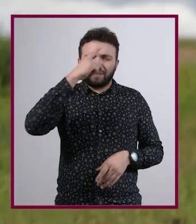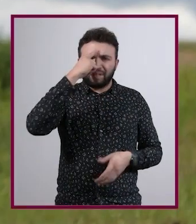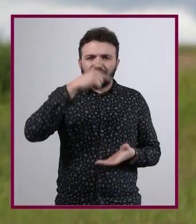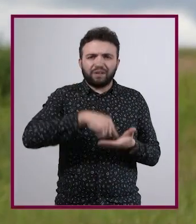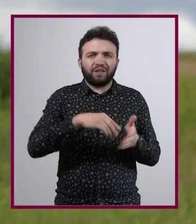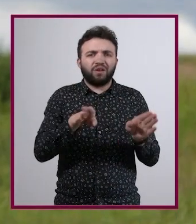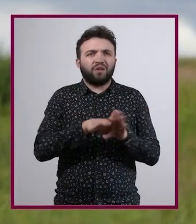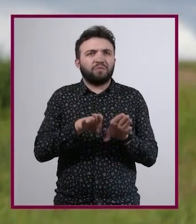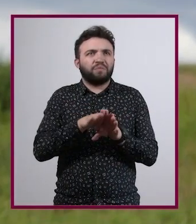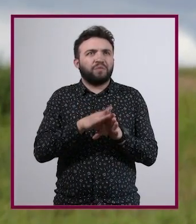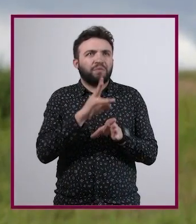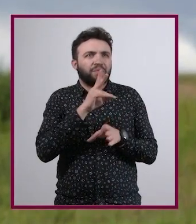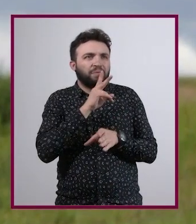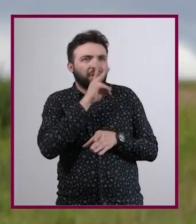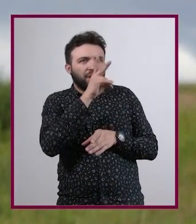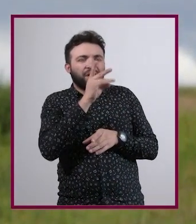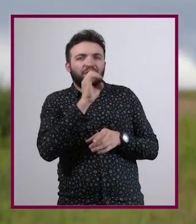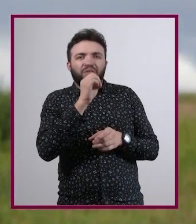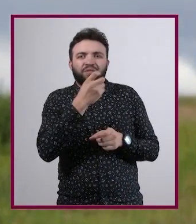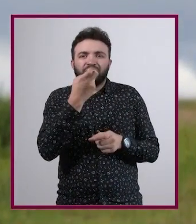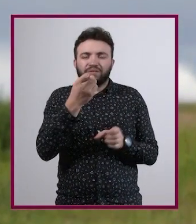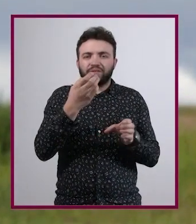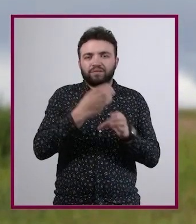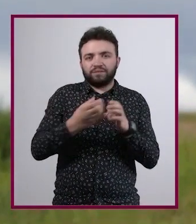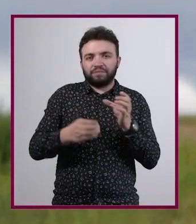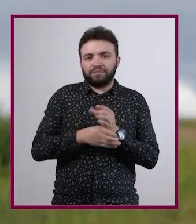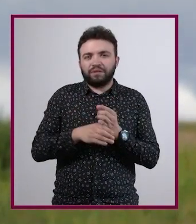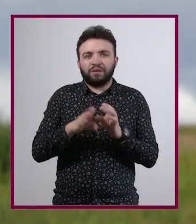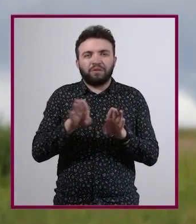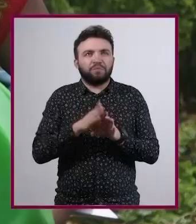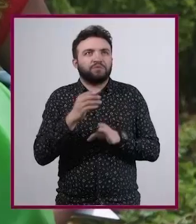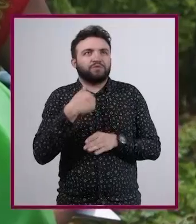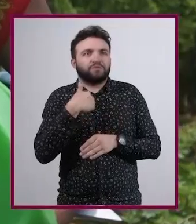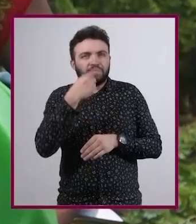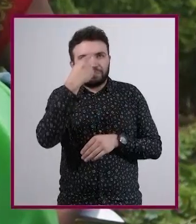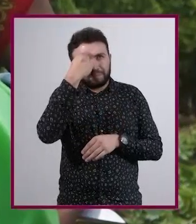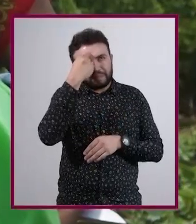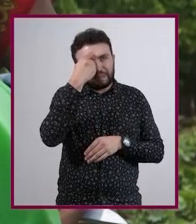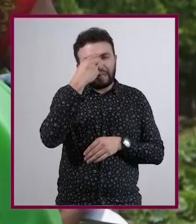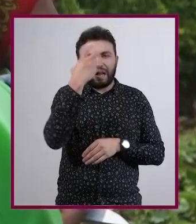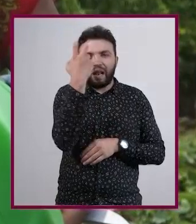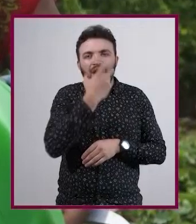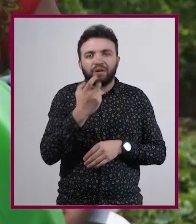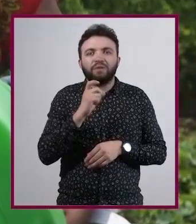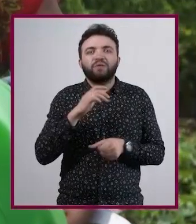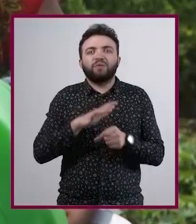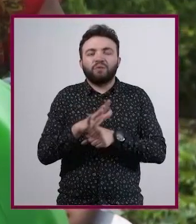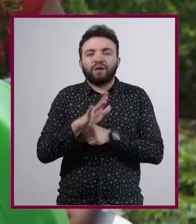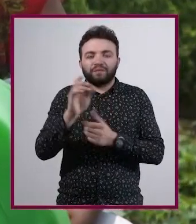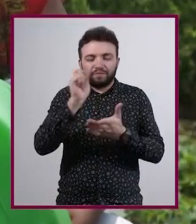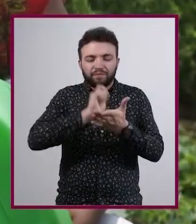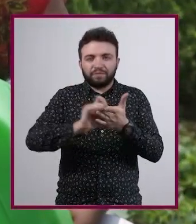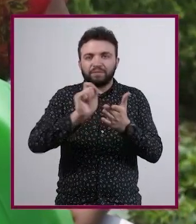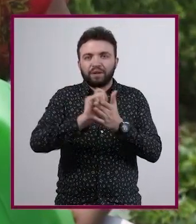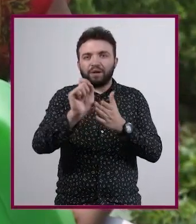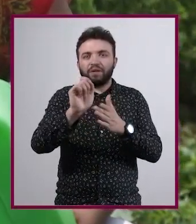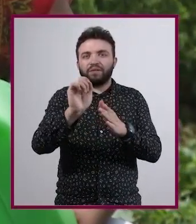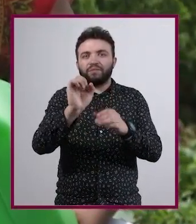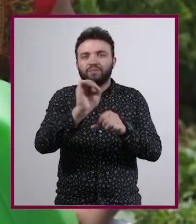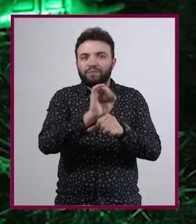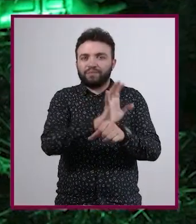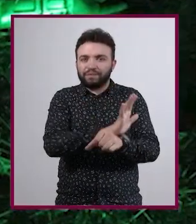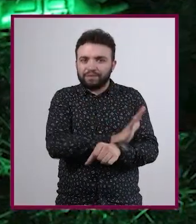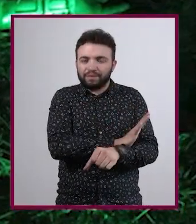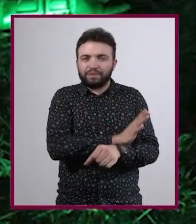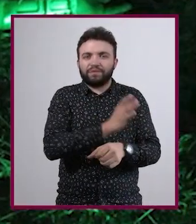no lineales, con un lenguaje que recurre a lo poético, a los sueños, a la